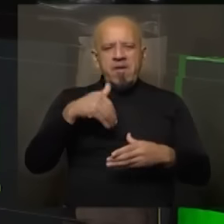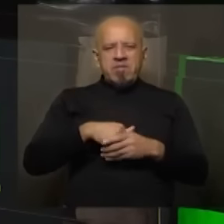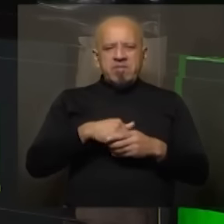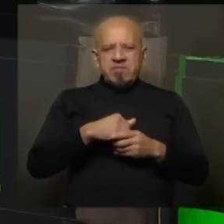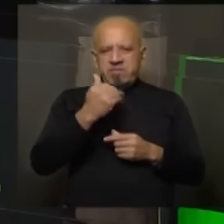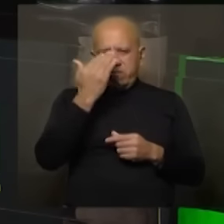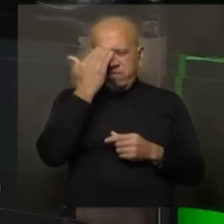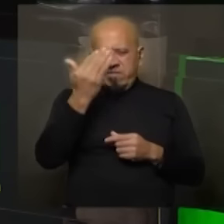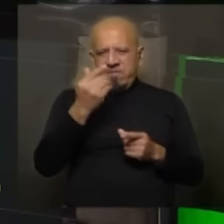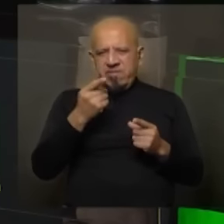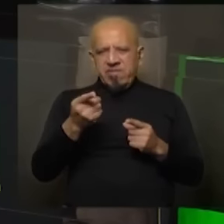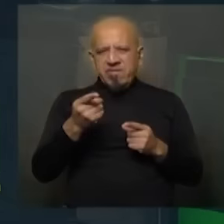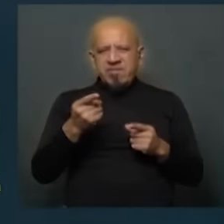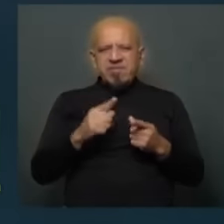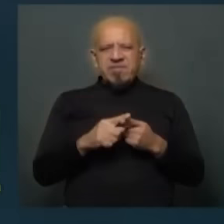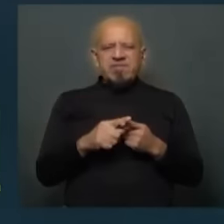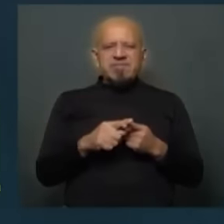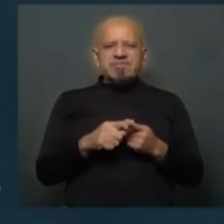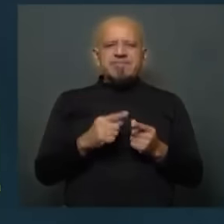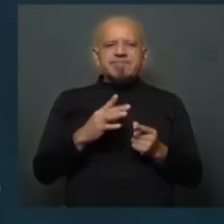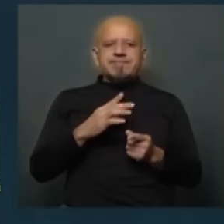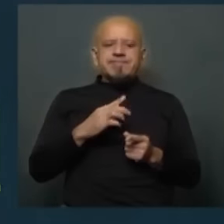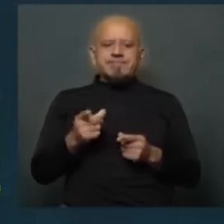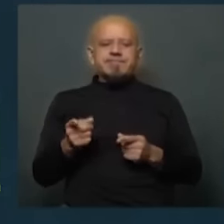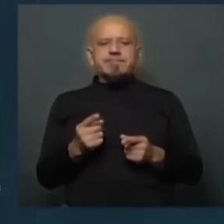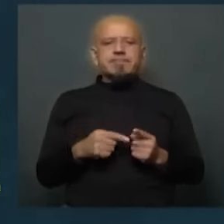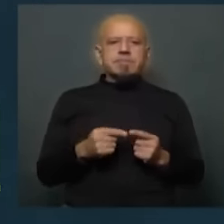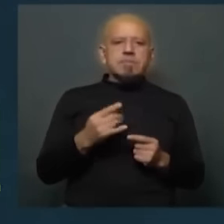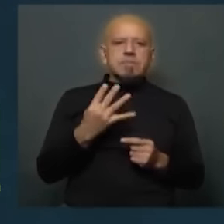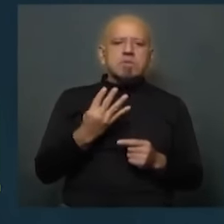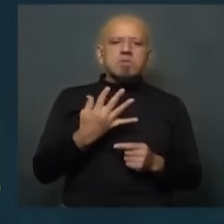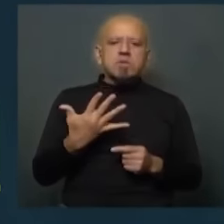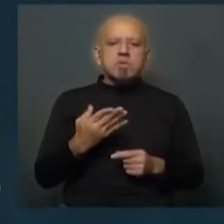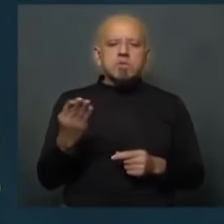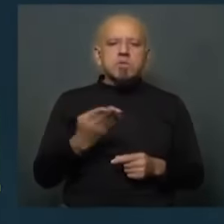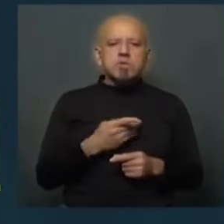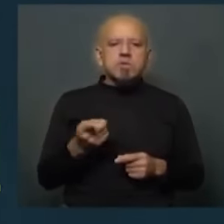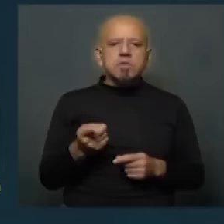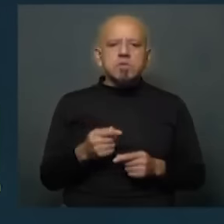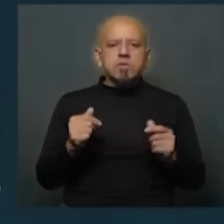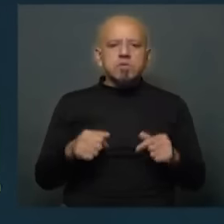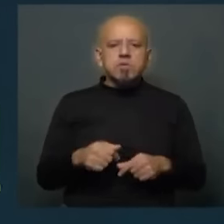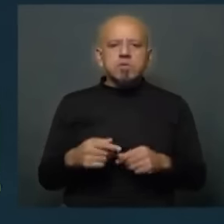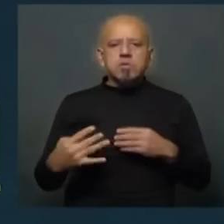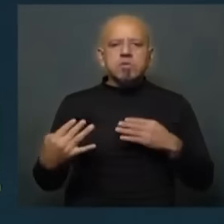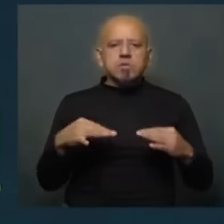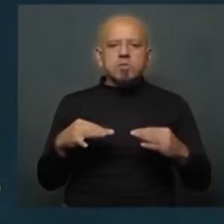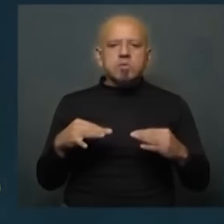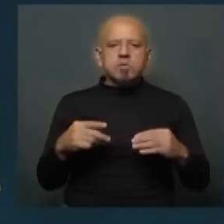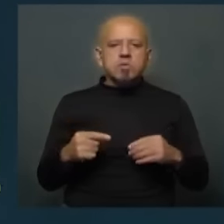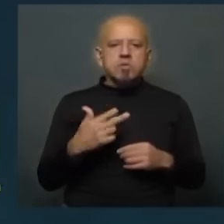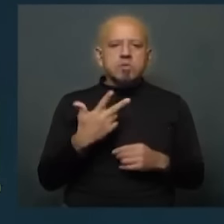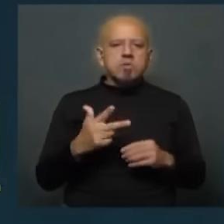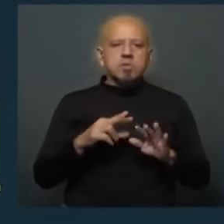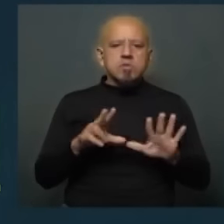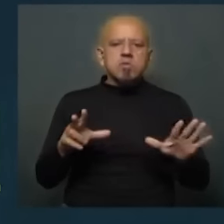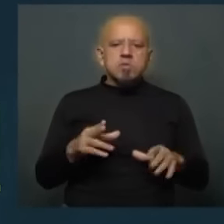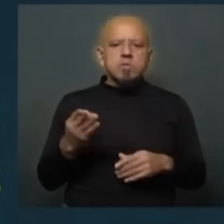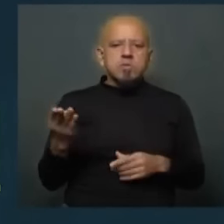Amplio y la coalición multicolor, en donde nos posicionamos en un 45% para quienes hoy son la oposición, a un